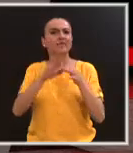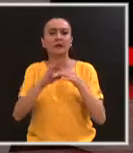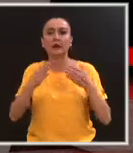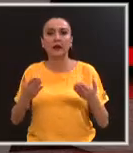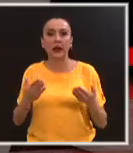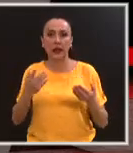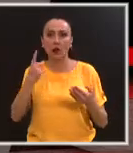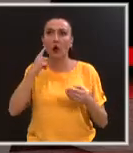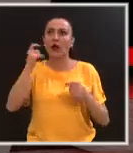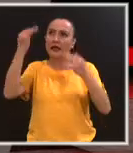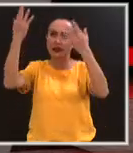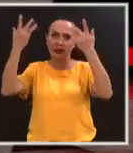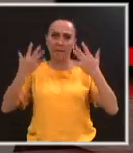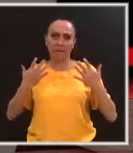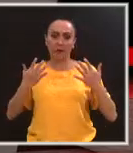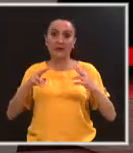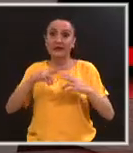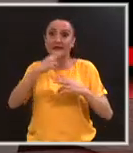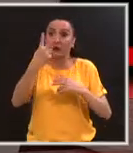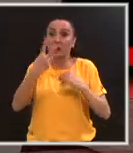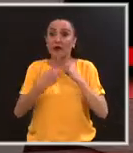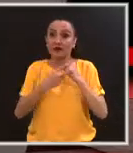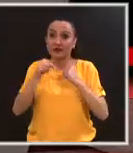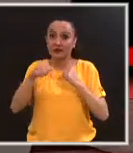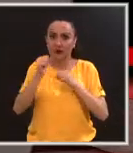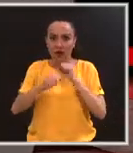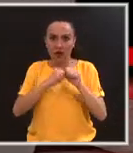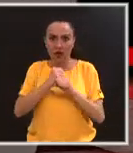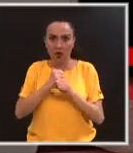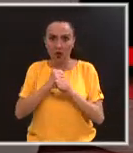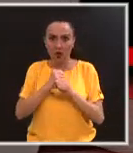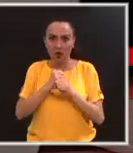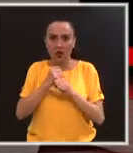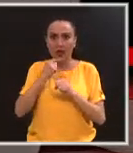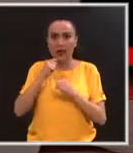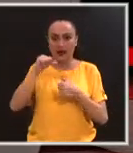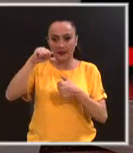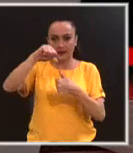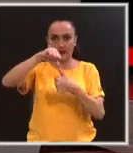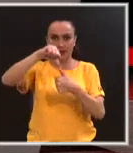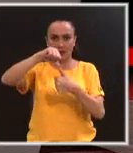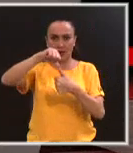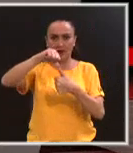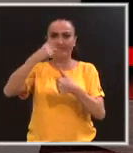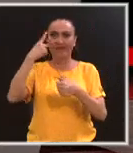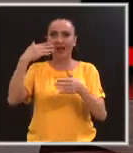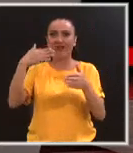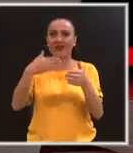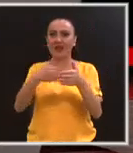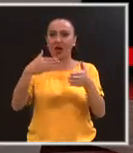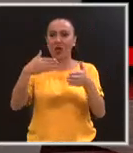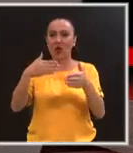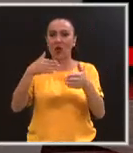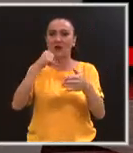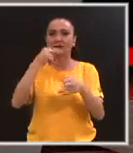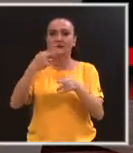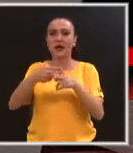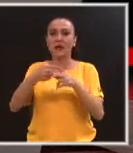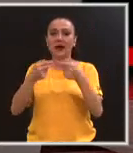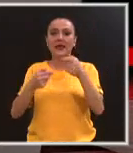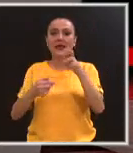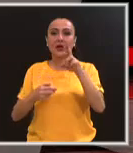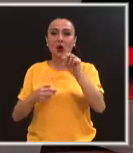con el tiempo porque por segunda vez en el año todo el hmo centroamericano se verá afectado por el llamado llamado giro